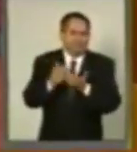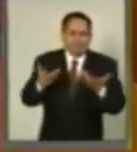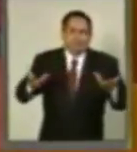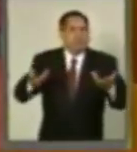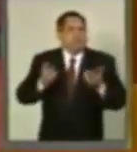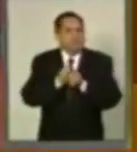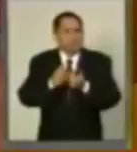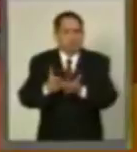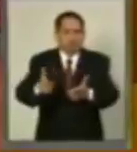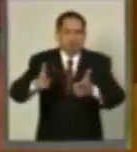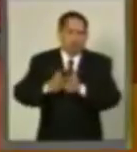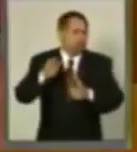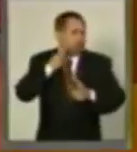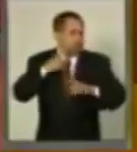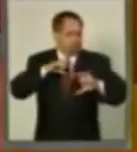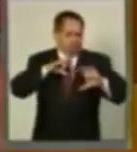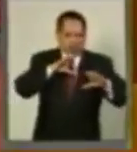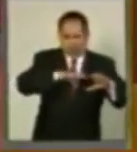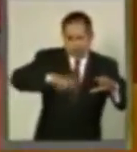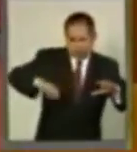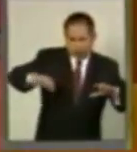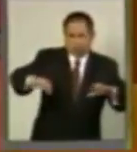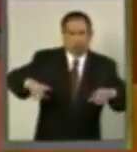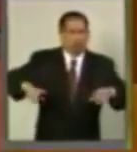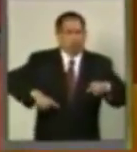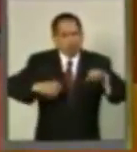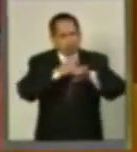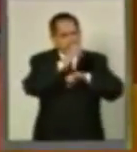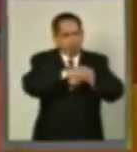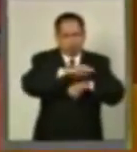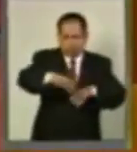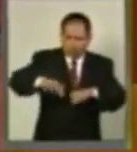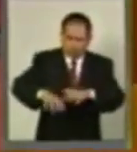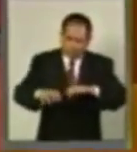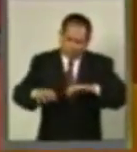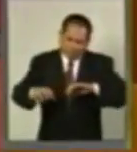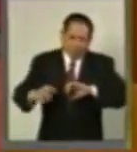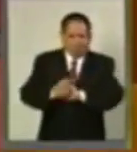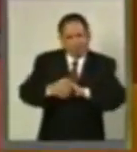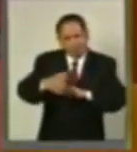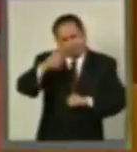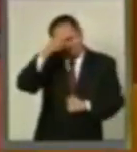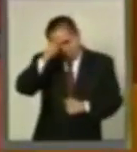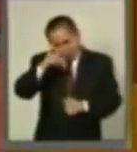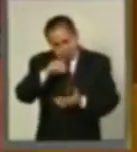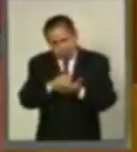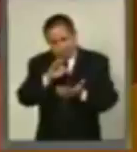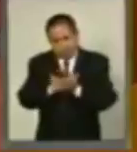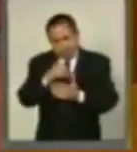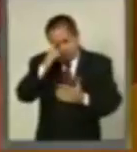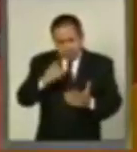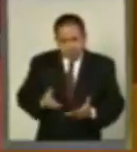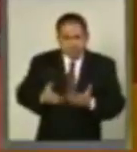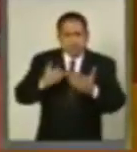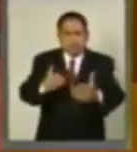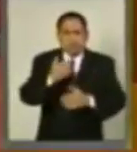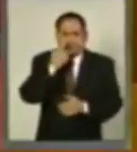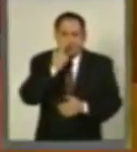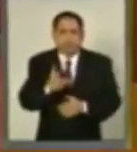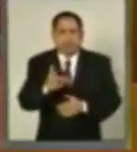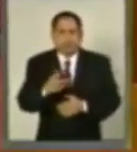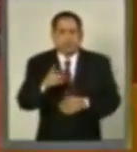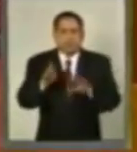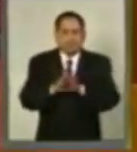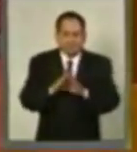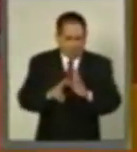fuerzas políticas, sí de los gobiernos de los estados, para que demos lo necesario, incluso